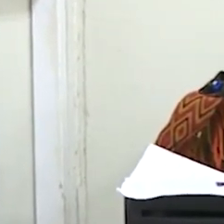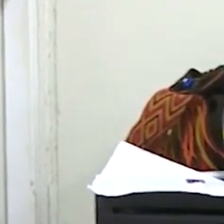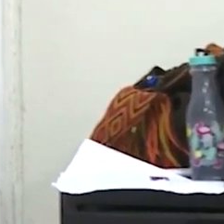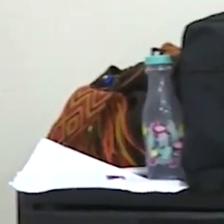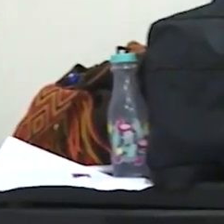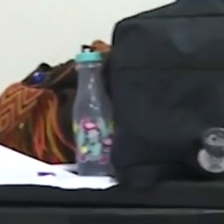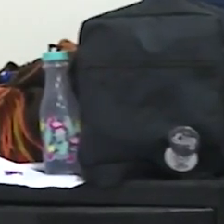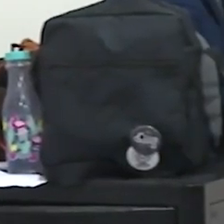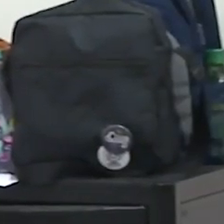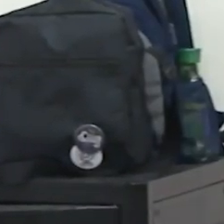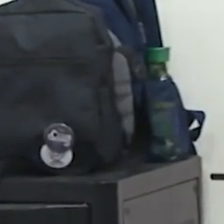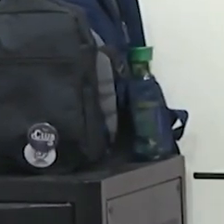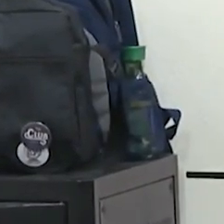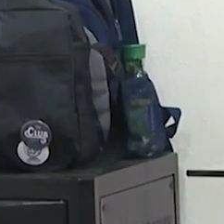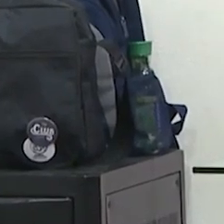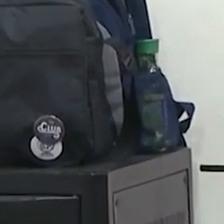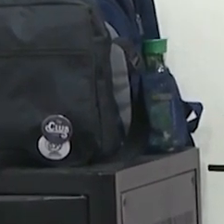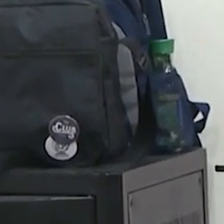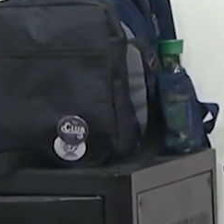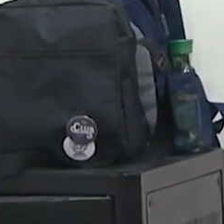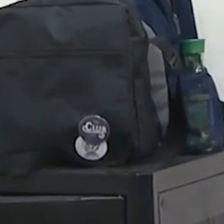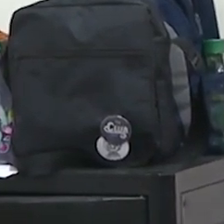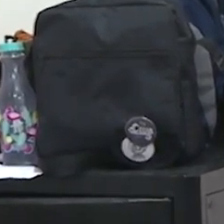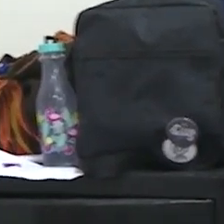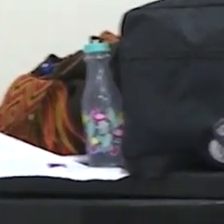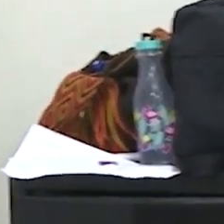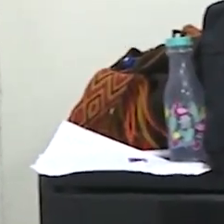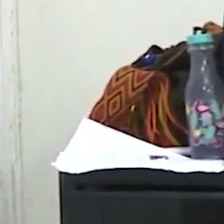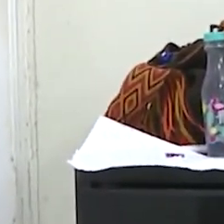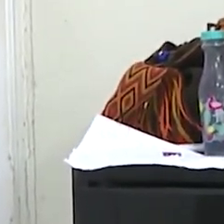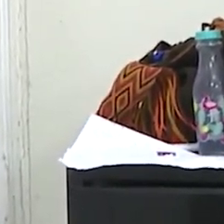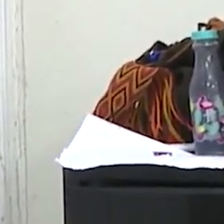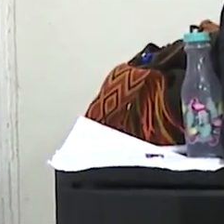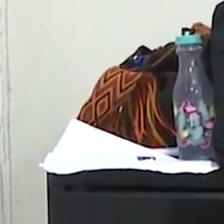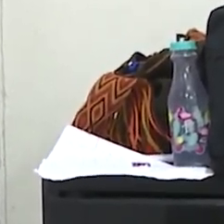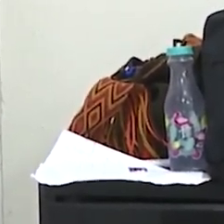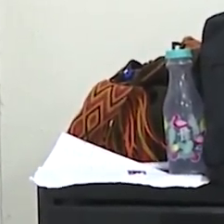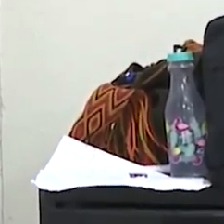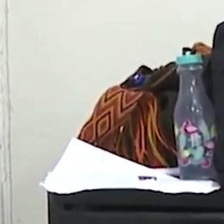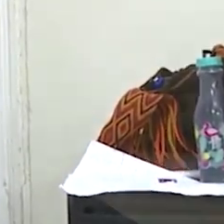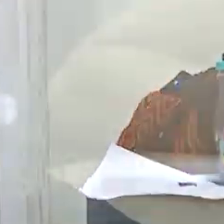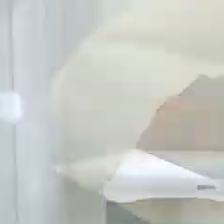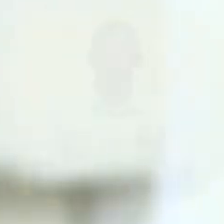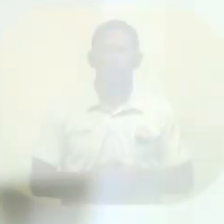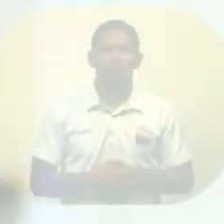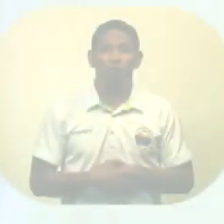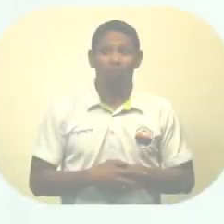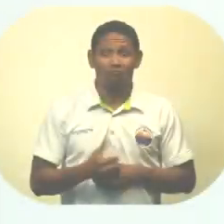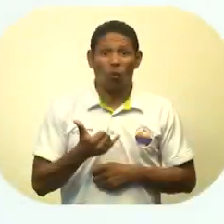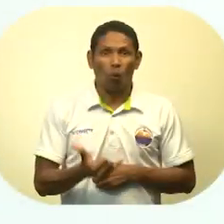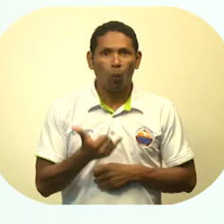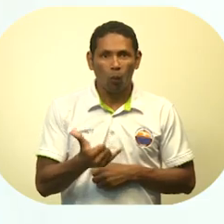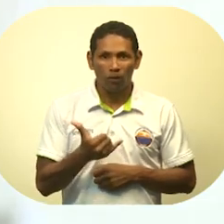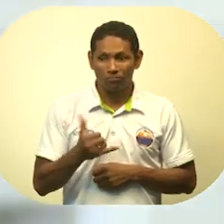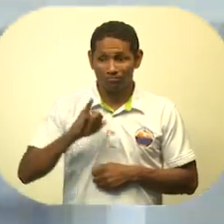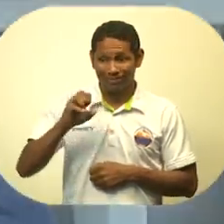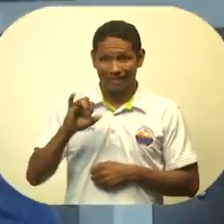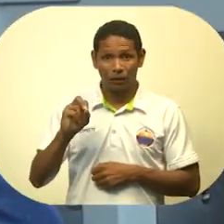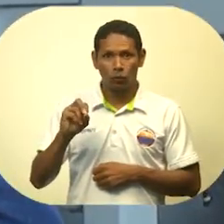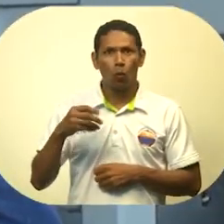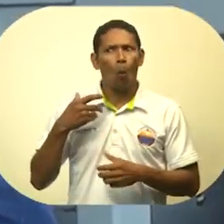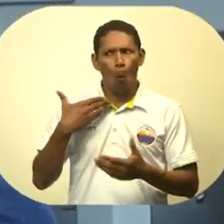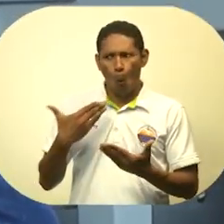I could speak a second language, but I would believe that the dreams come true. Hoy en día es un ejemplo